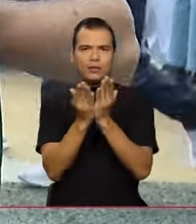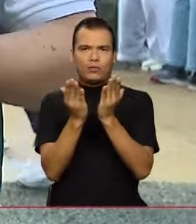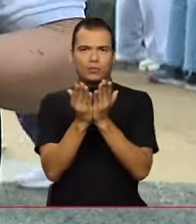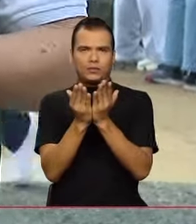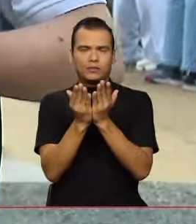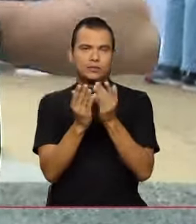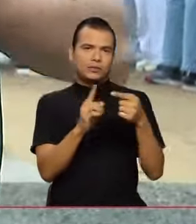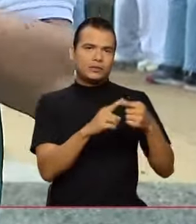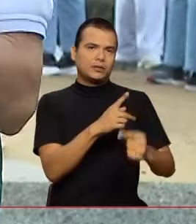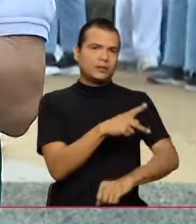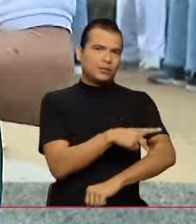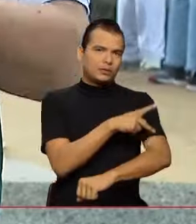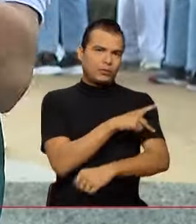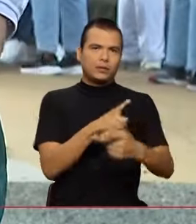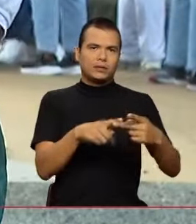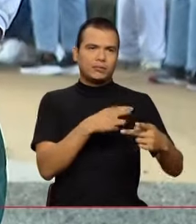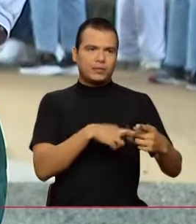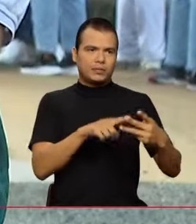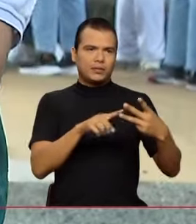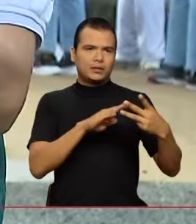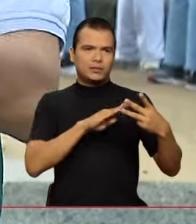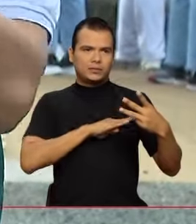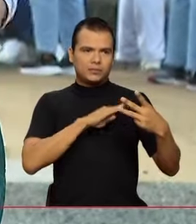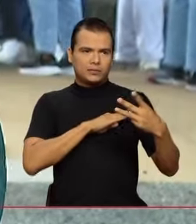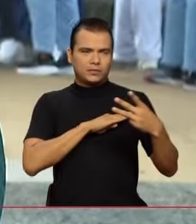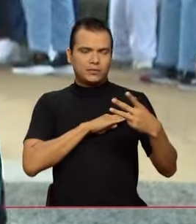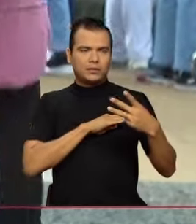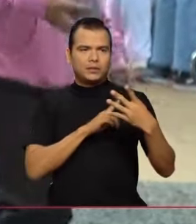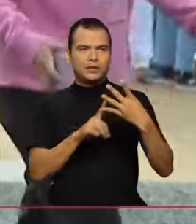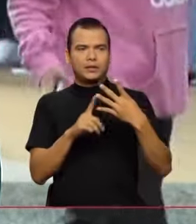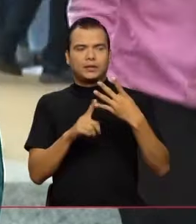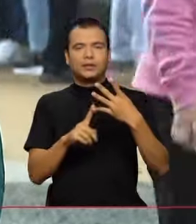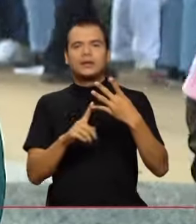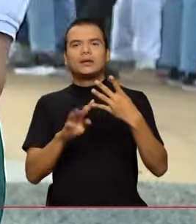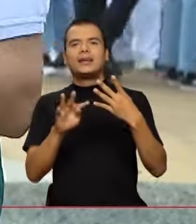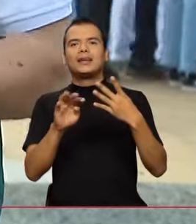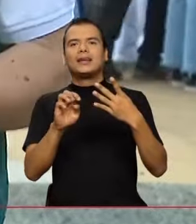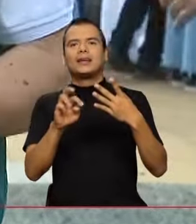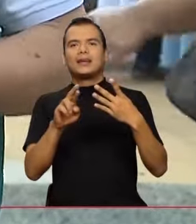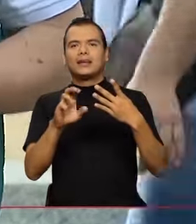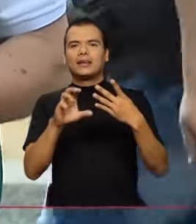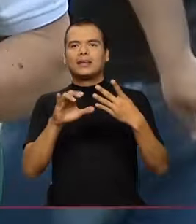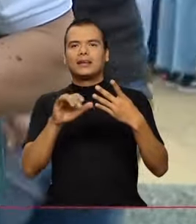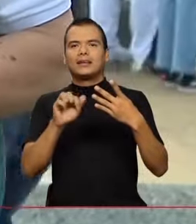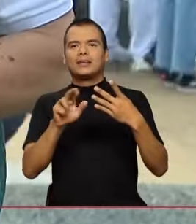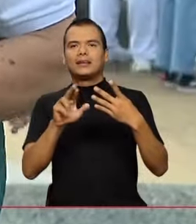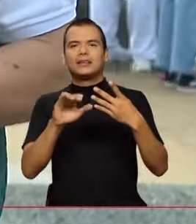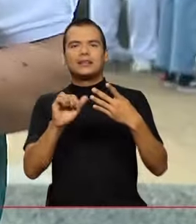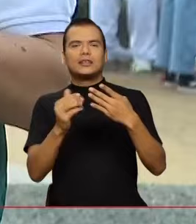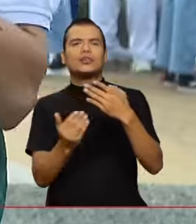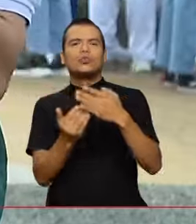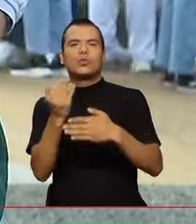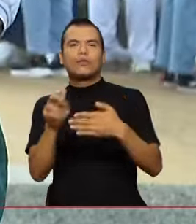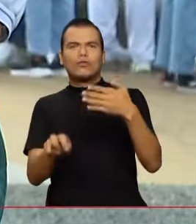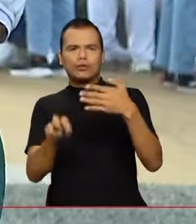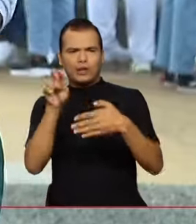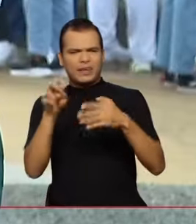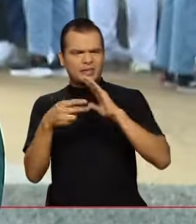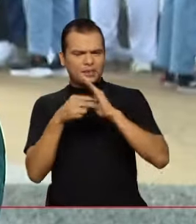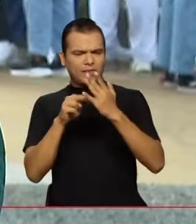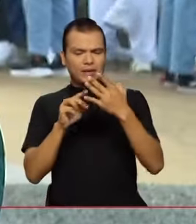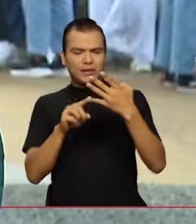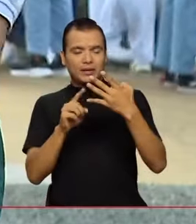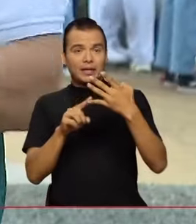el preescolar, la primaria, la secundaria y se crea la terciaria. Entonces, ¿qué significa eso? Que al crear un